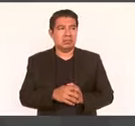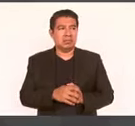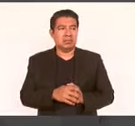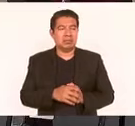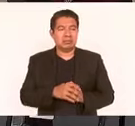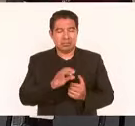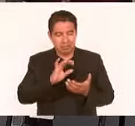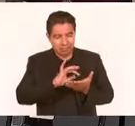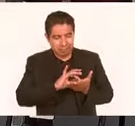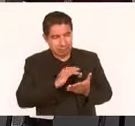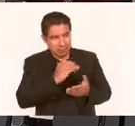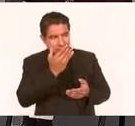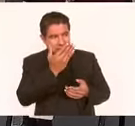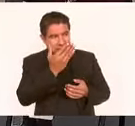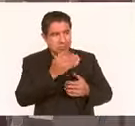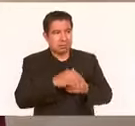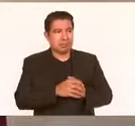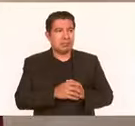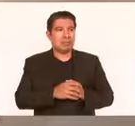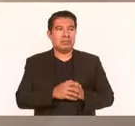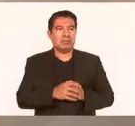Muchas gracias.